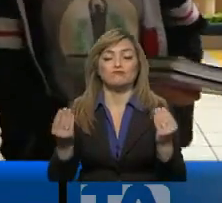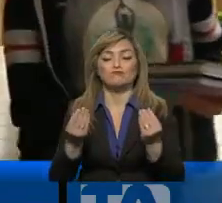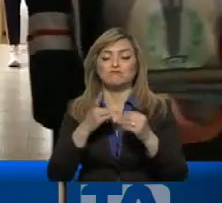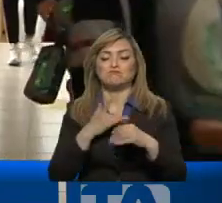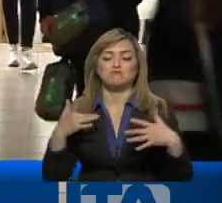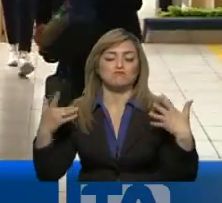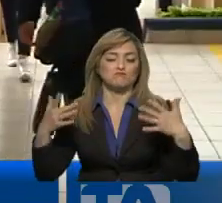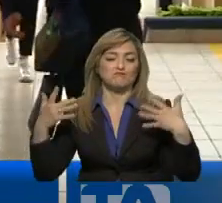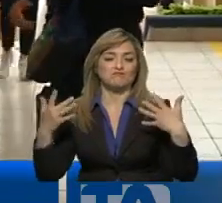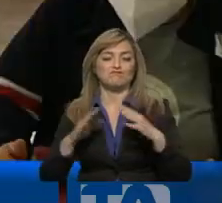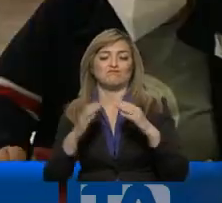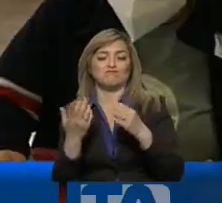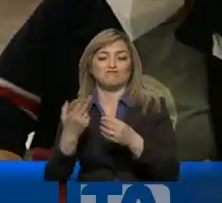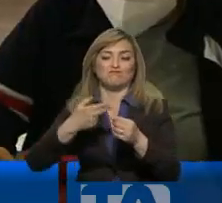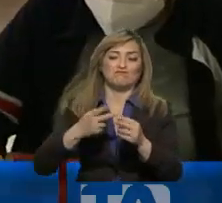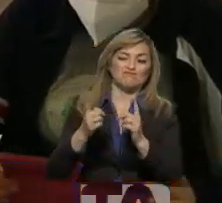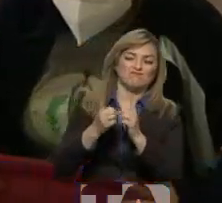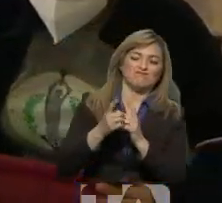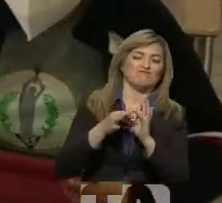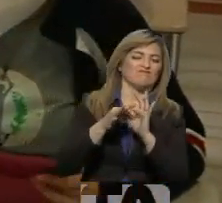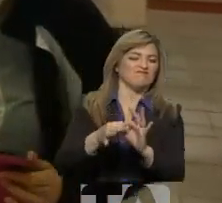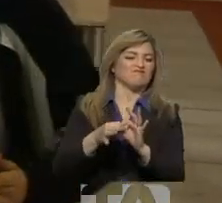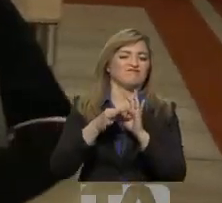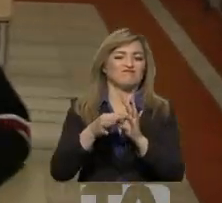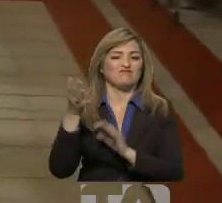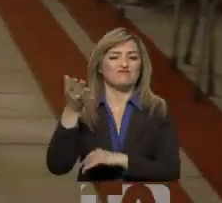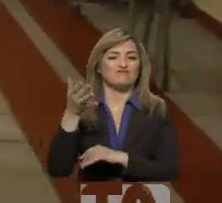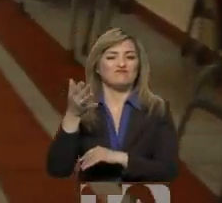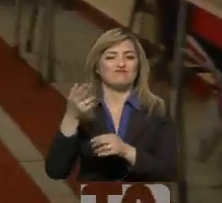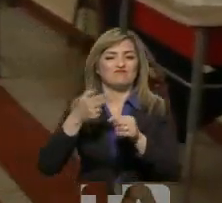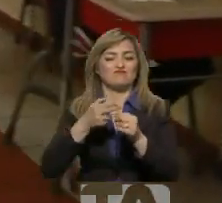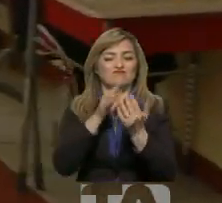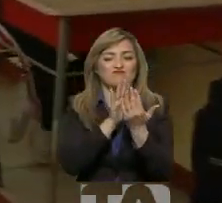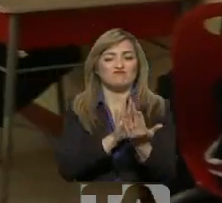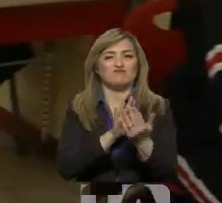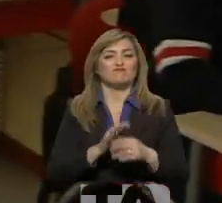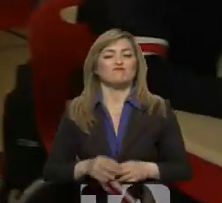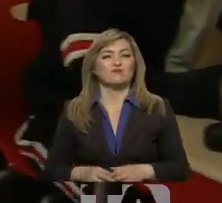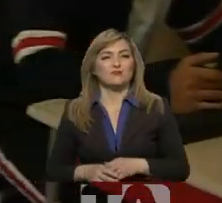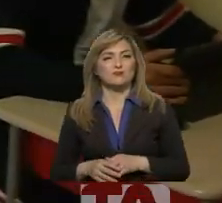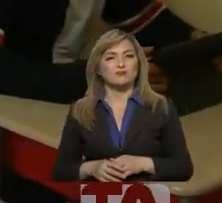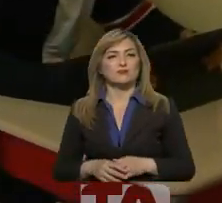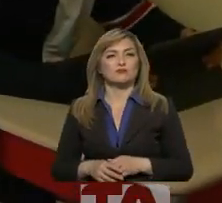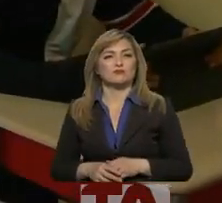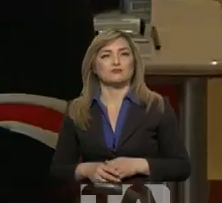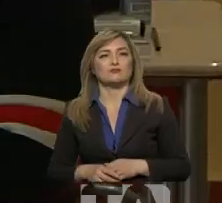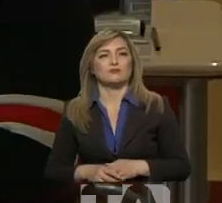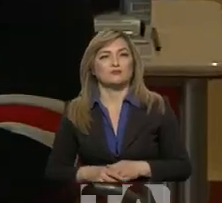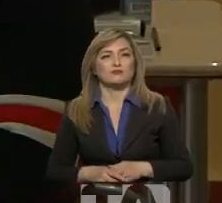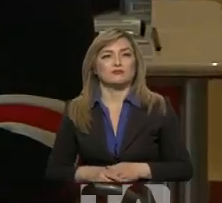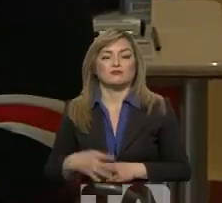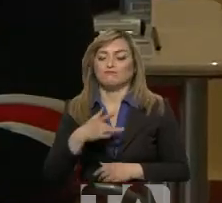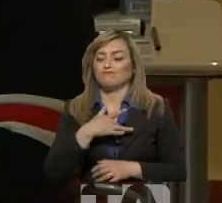muestran contentos de volver a ver a sus compañeros, a sus maestros y de asistir de forma presencial a la institución. Ellos aseguran que se